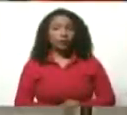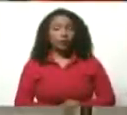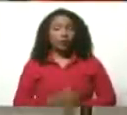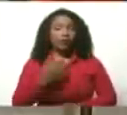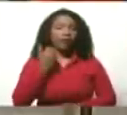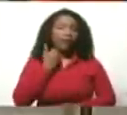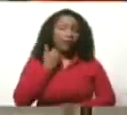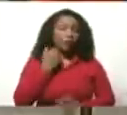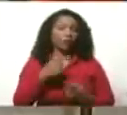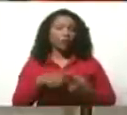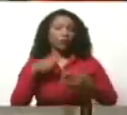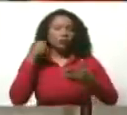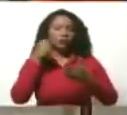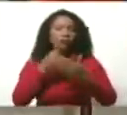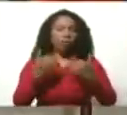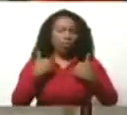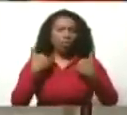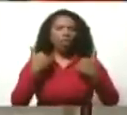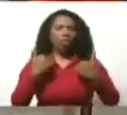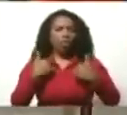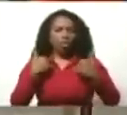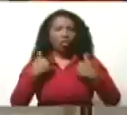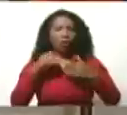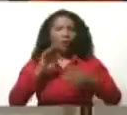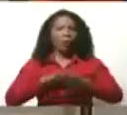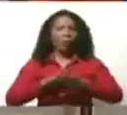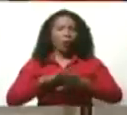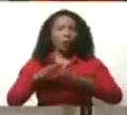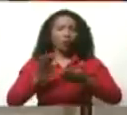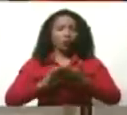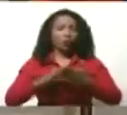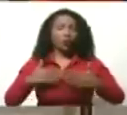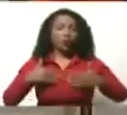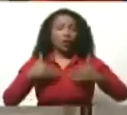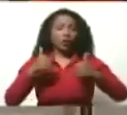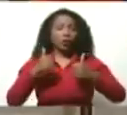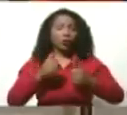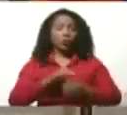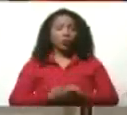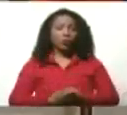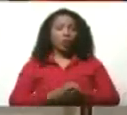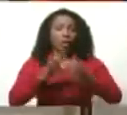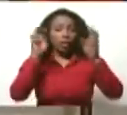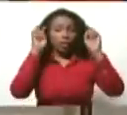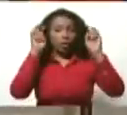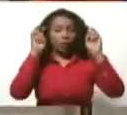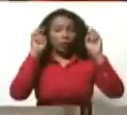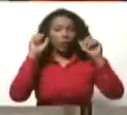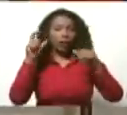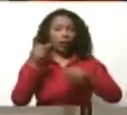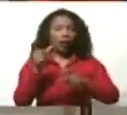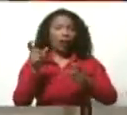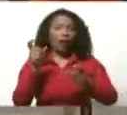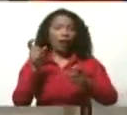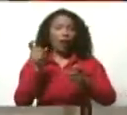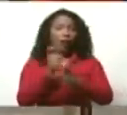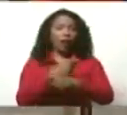enfermo, luchando por recuperar su salud producto de un cáncer.